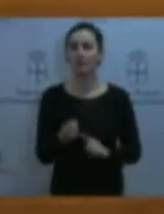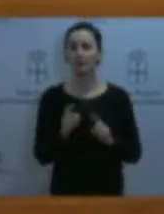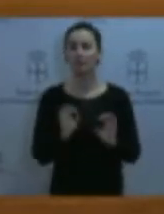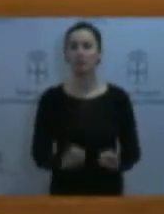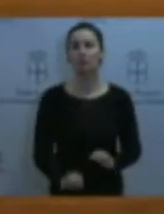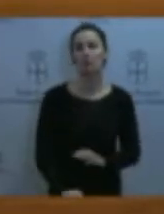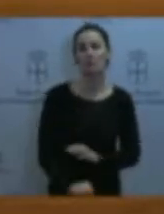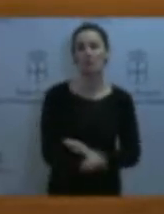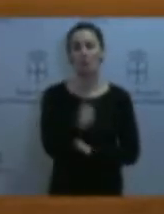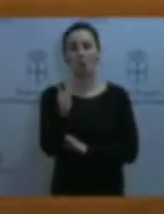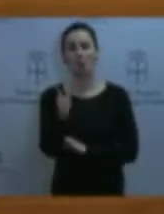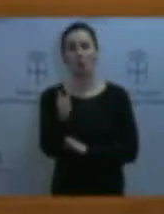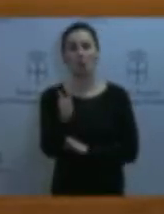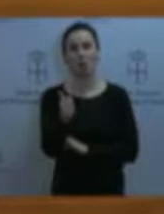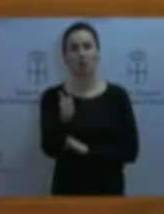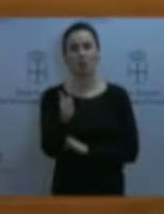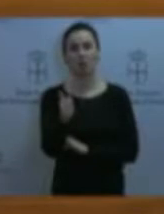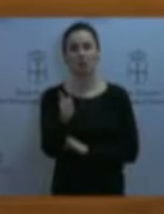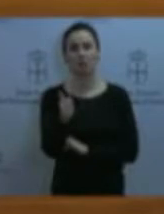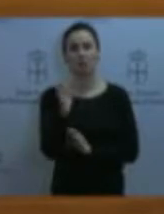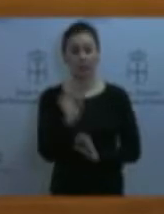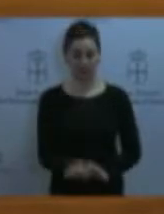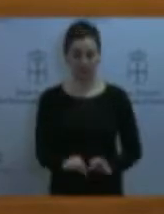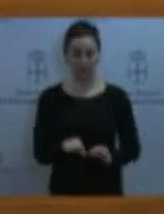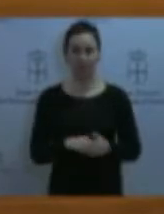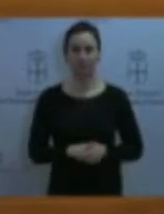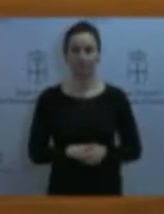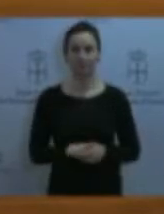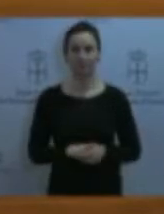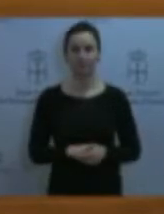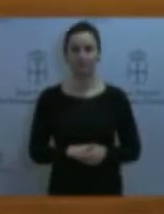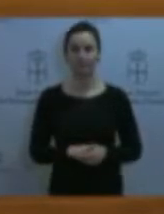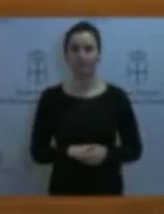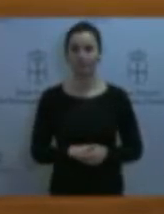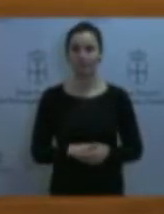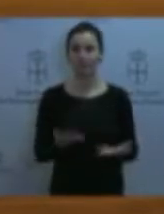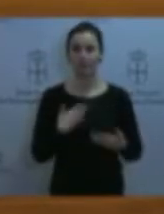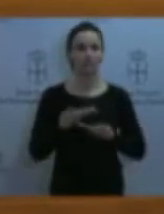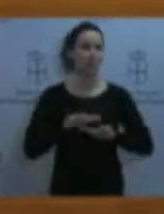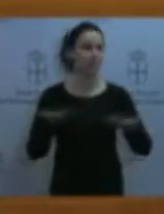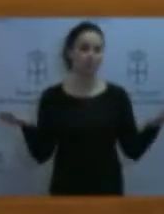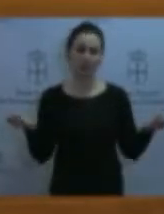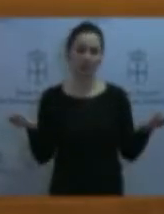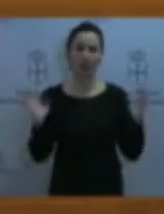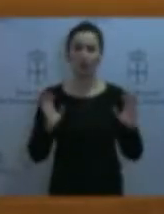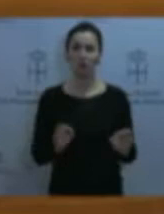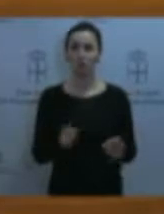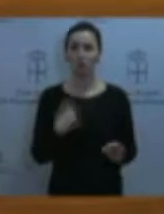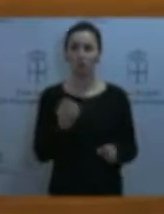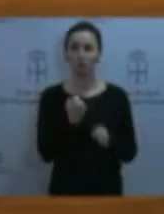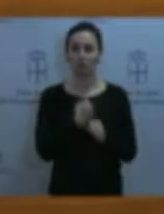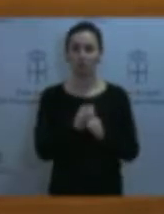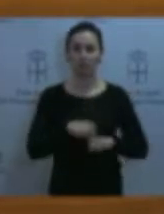en esta comunidad autónoma. No les voy a ser sinceros, hemos hecho un trabajo de análisis de esas leyes y las hemos